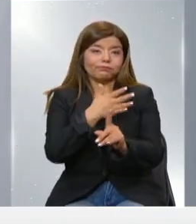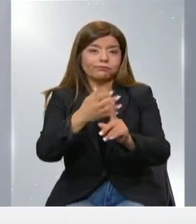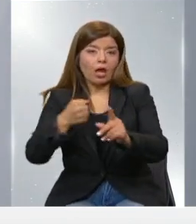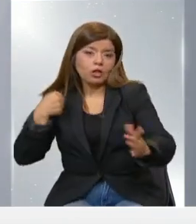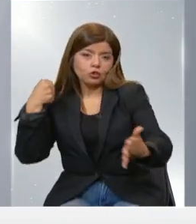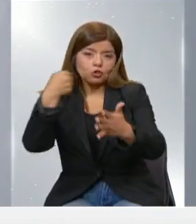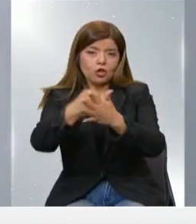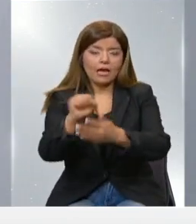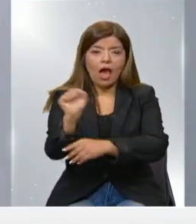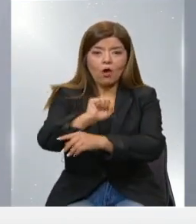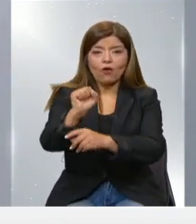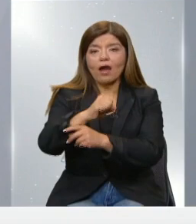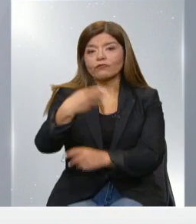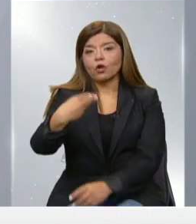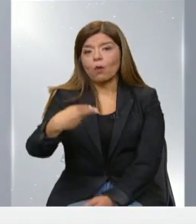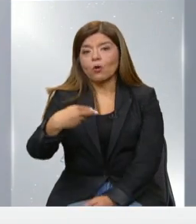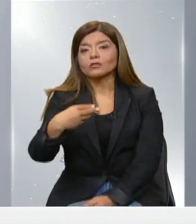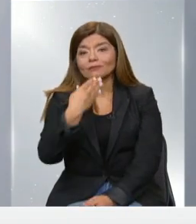municipal.